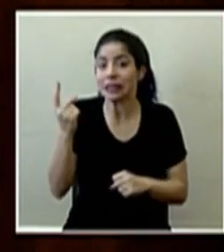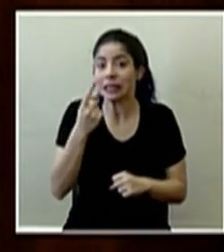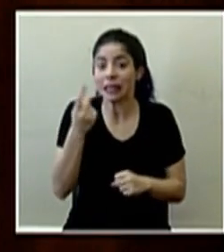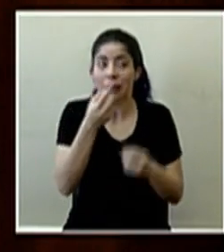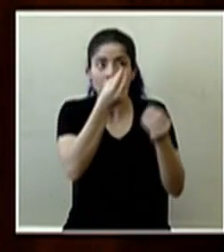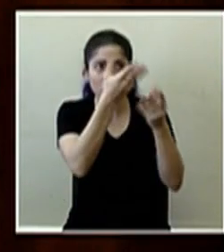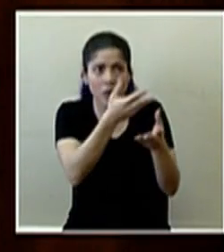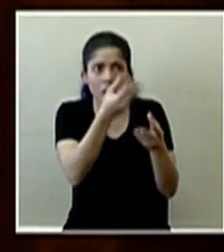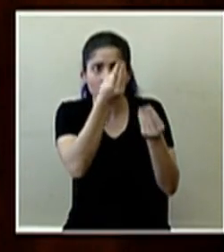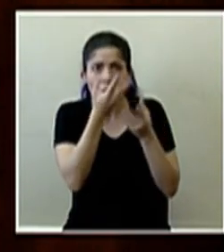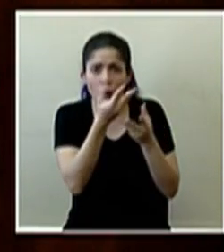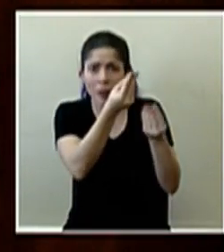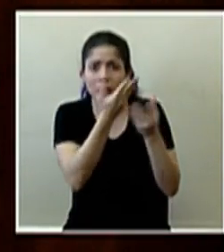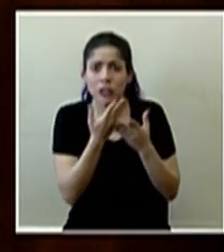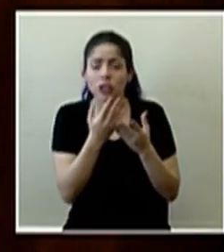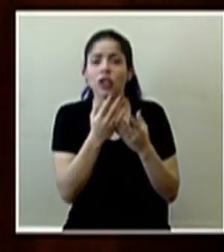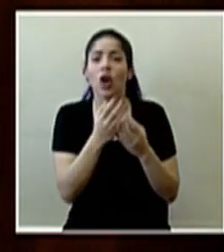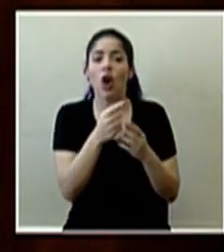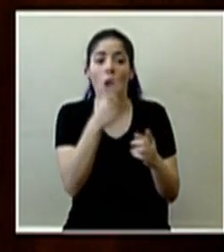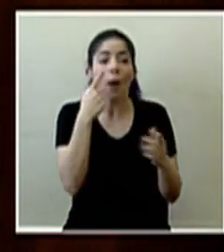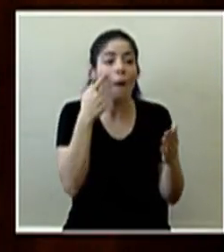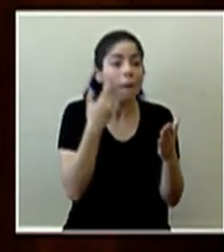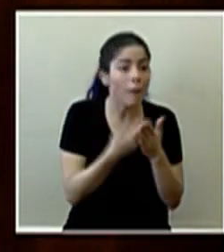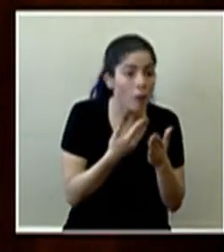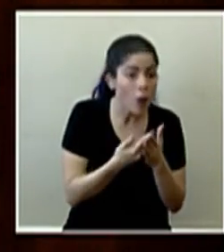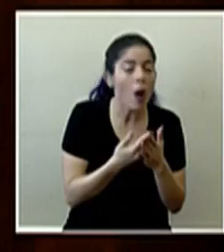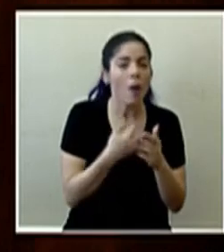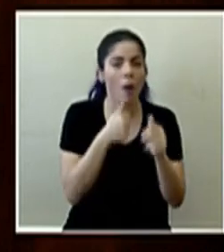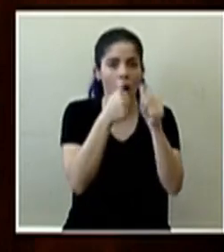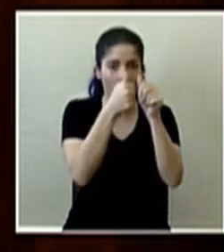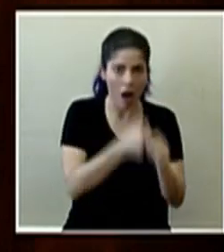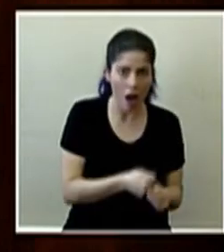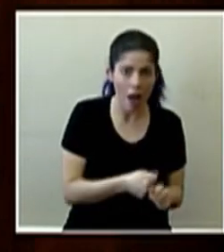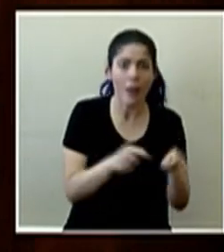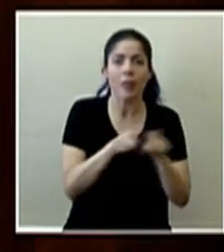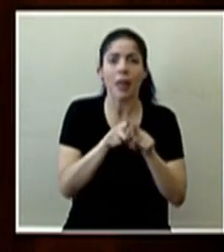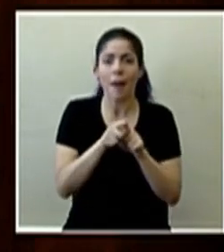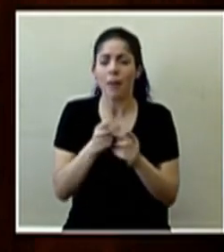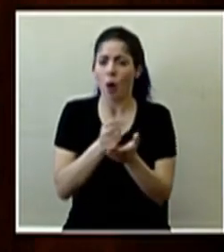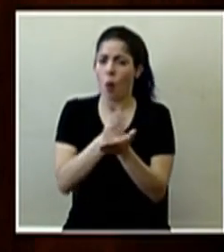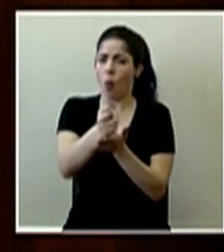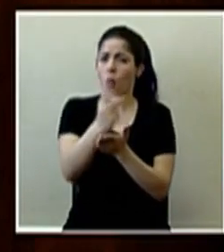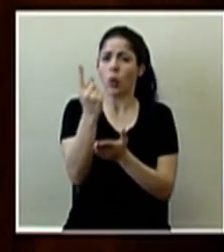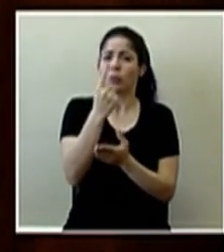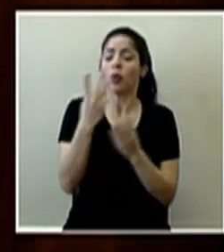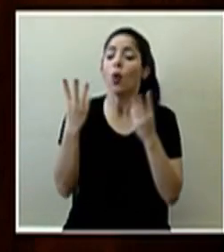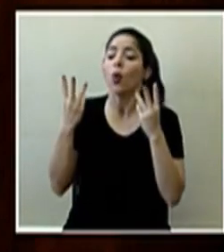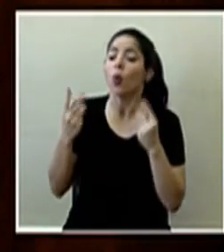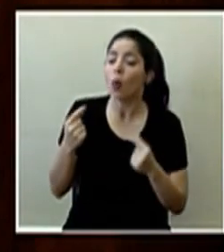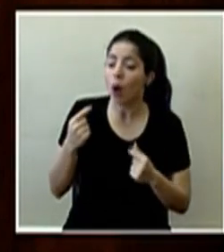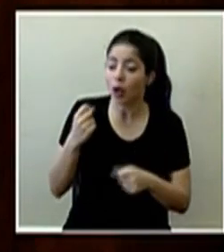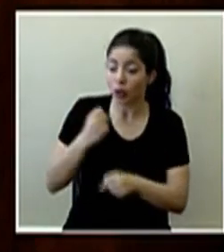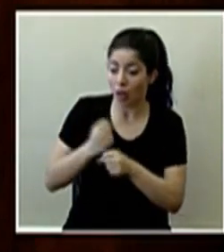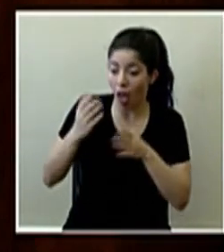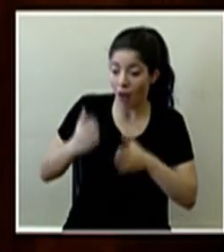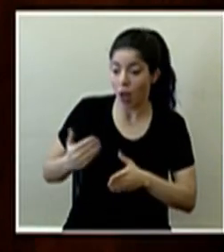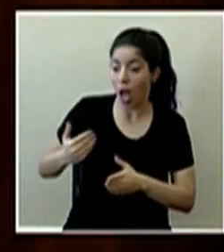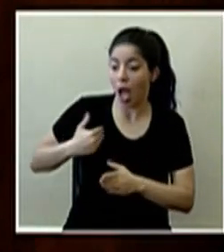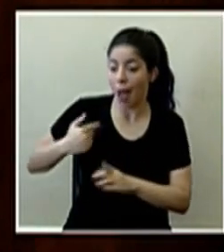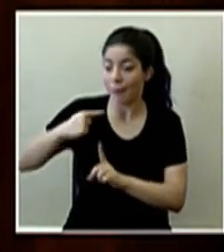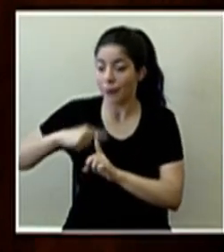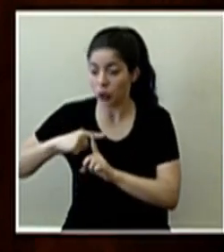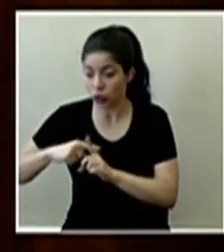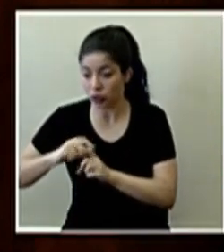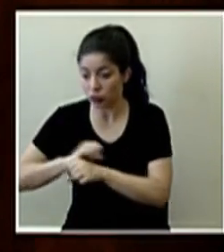evidencia y siendo totalmente transparentes en cuanto a cuántos funcionarios han salido positivos, quiénes están